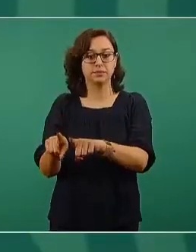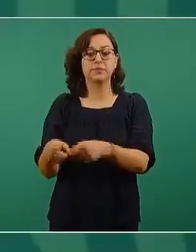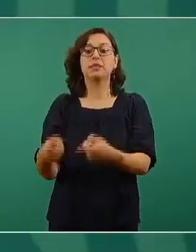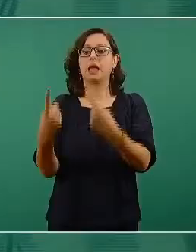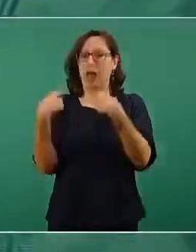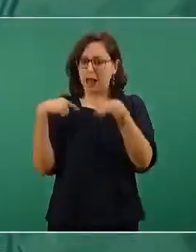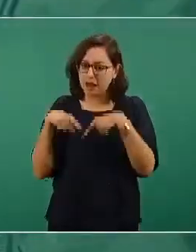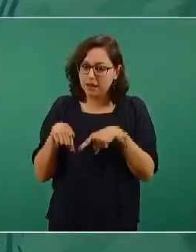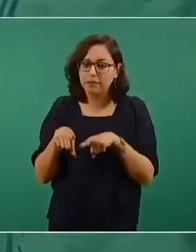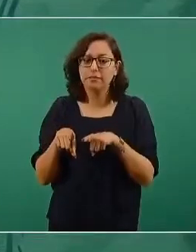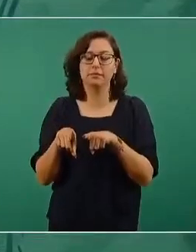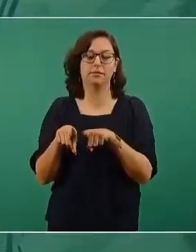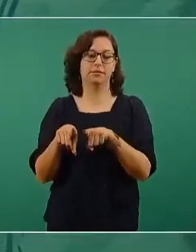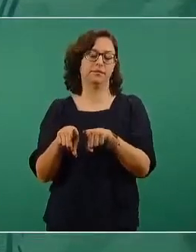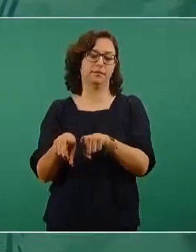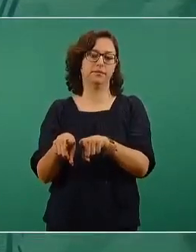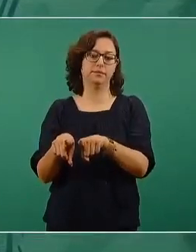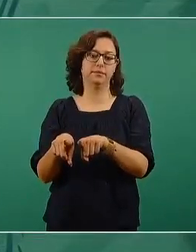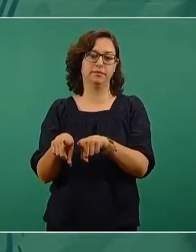al mismo tiempo